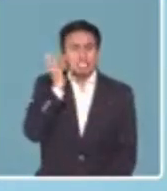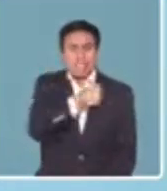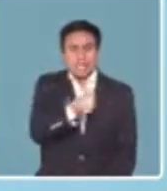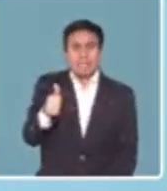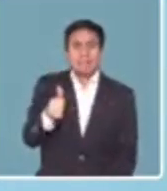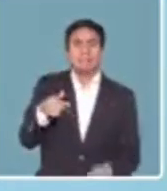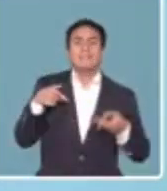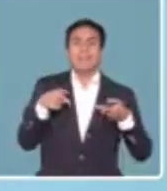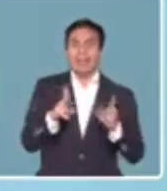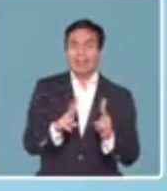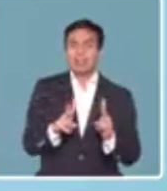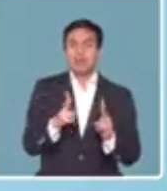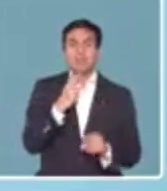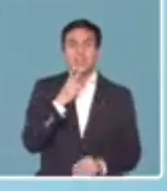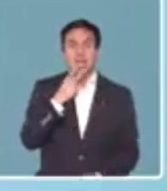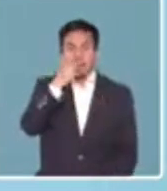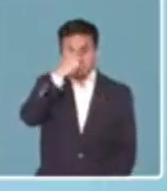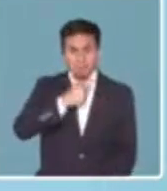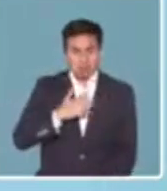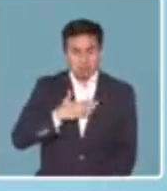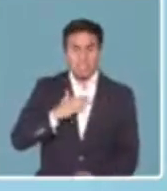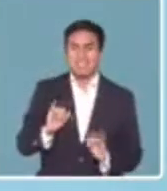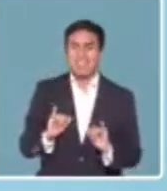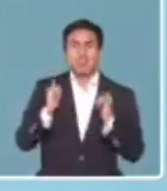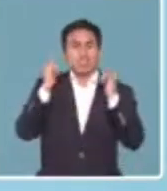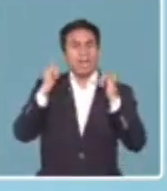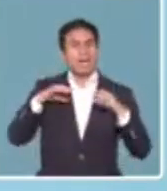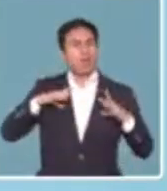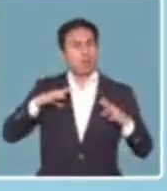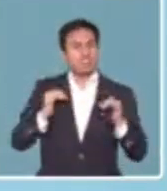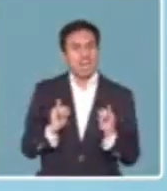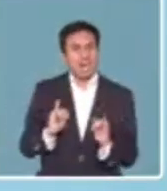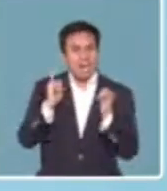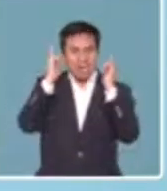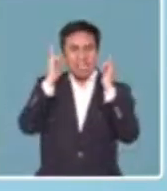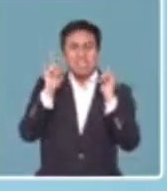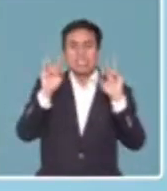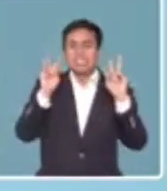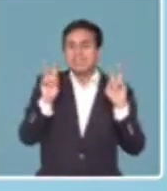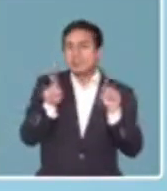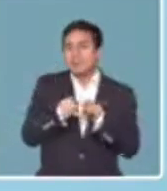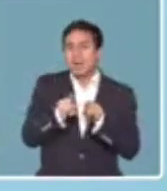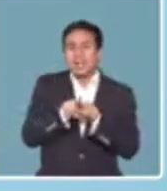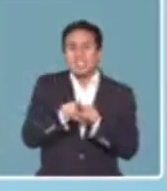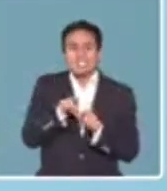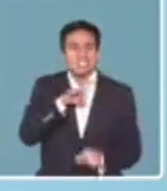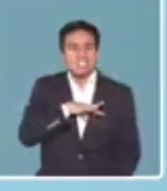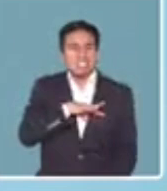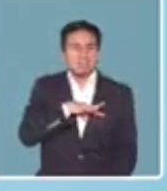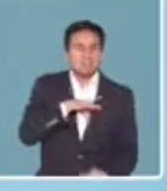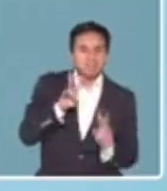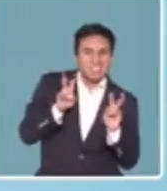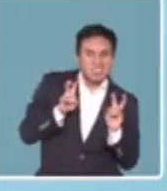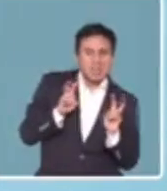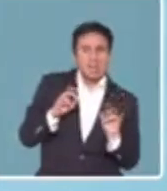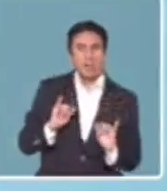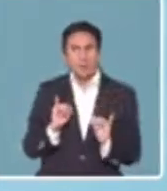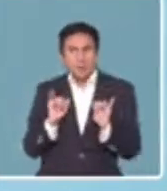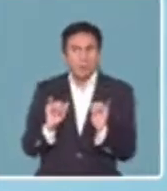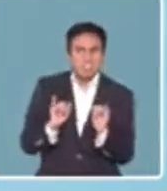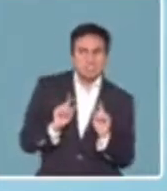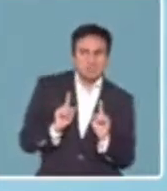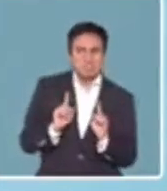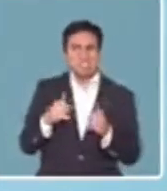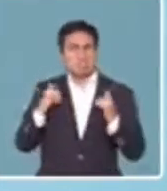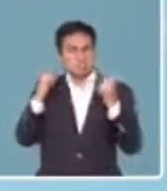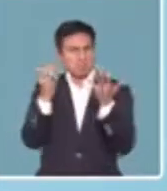tienen derecho a tener una vida personal, a disfrutar, a gozar. Saquémosle, como que en Chile somos un poco pacatos con el tema del goce, del